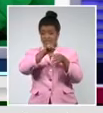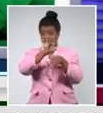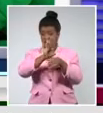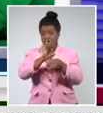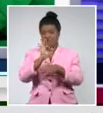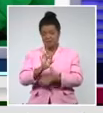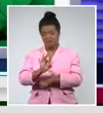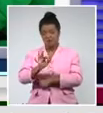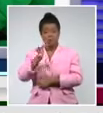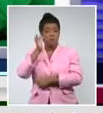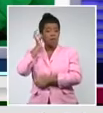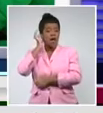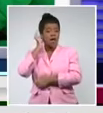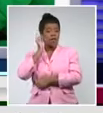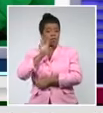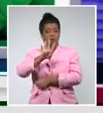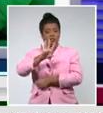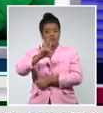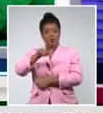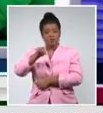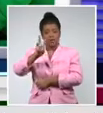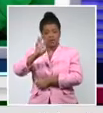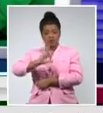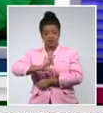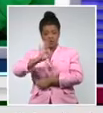45,3%, y en el acumulado pues el